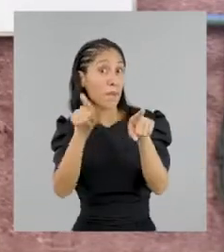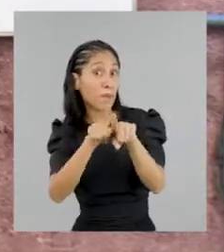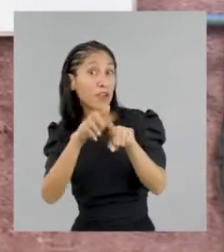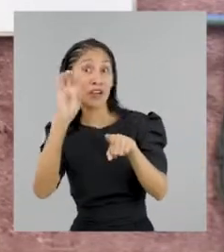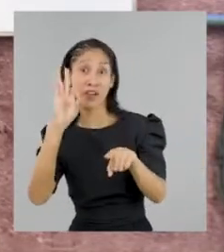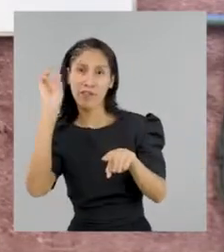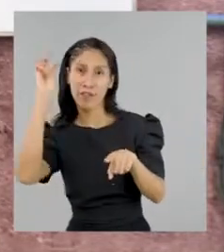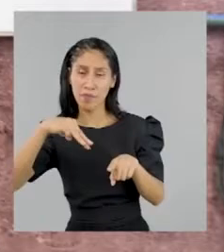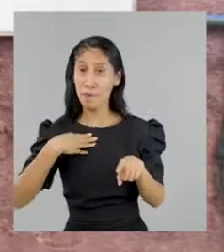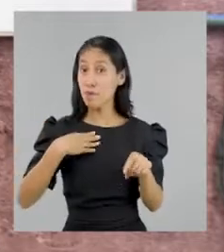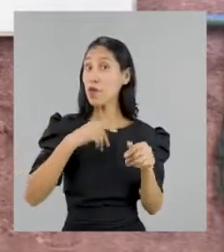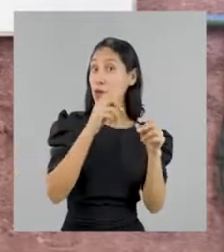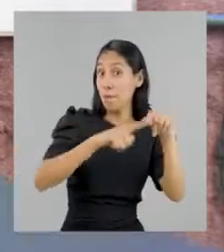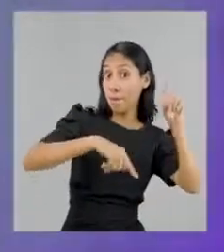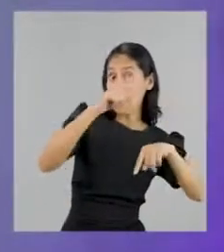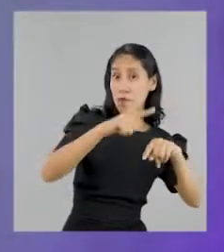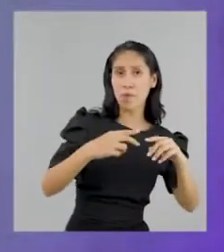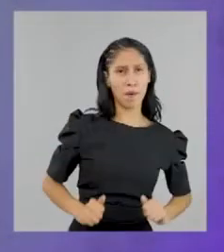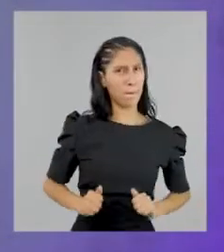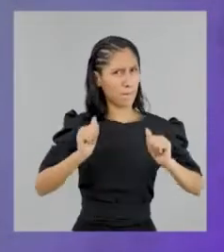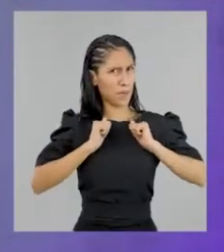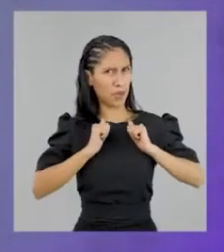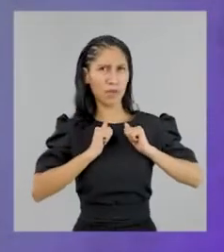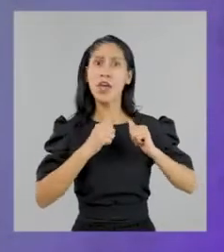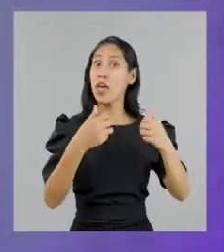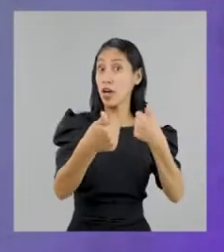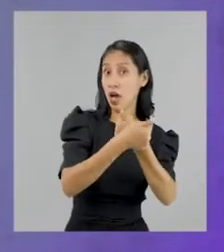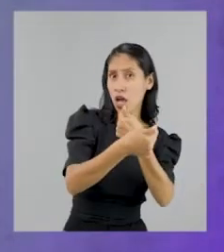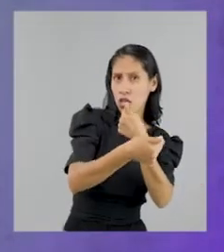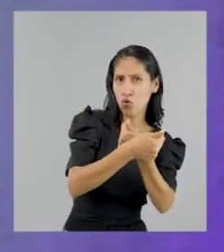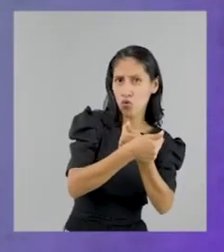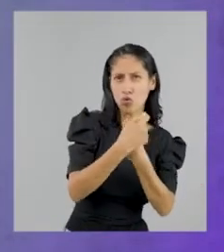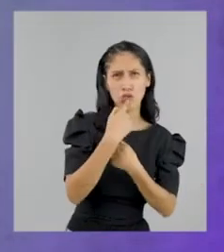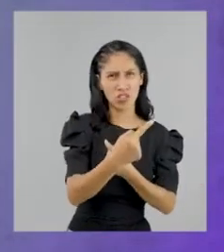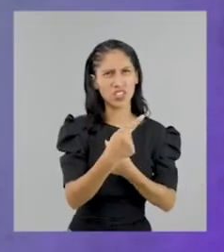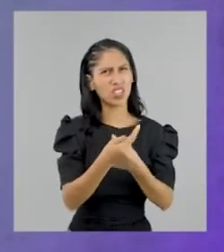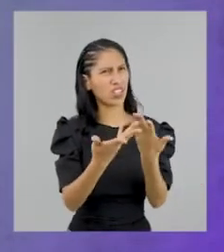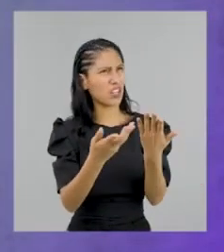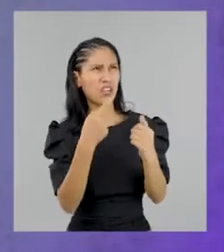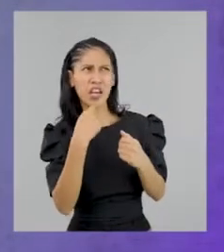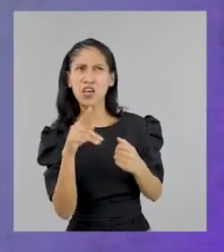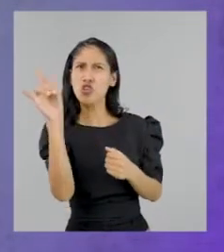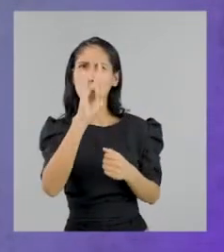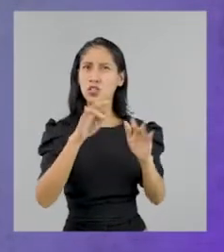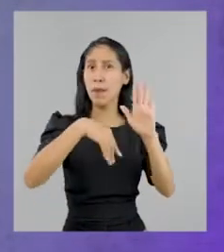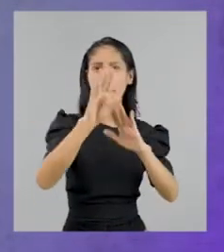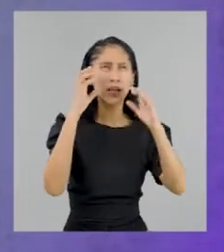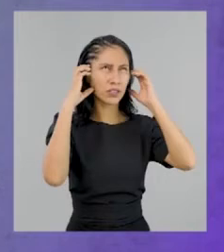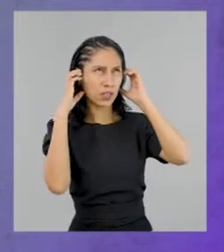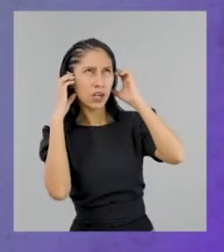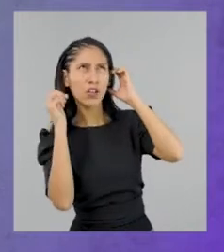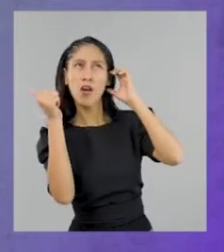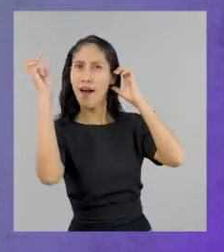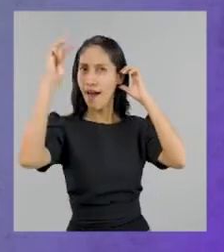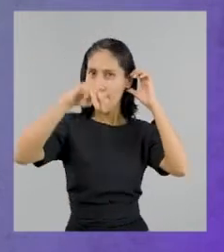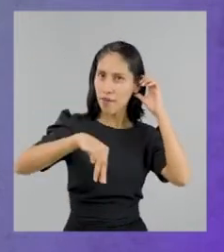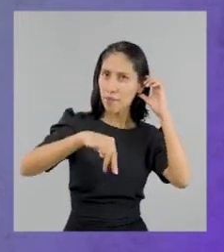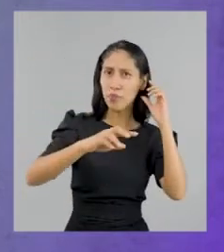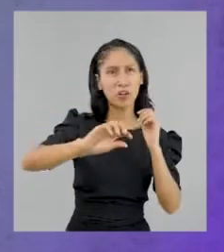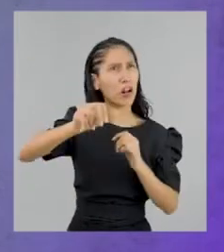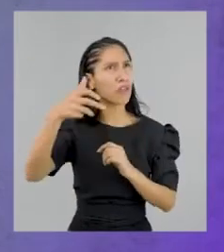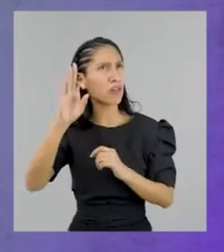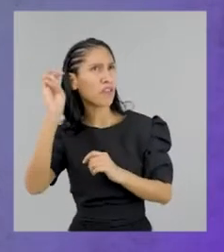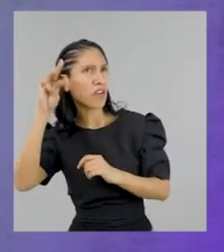FM. Mi prima, que vive en Ayacucho, me dijo que en las comunidades alejadas se usa más la señal AM, porque la otra no